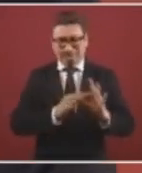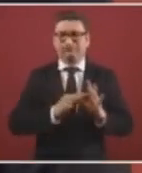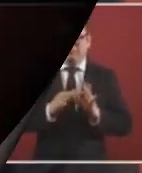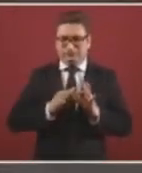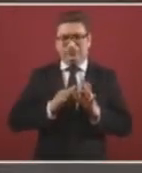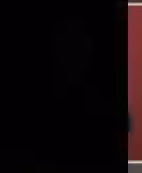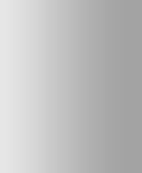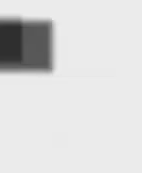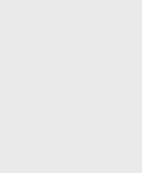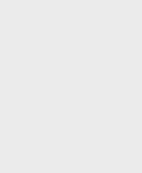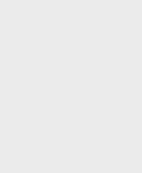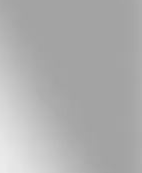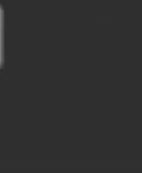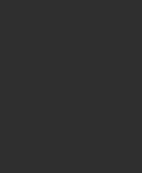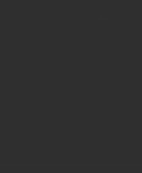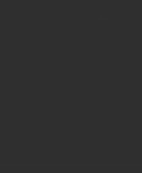respecto